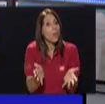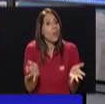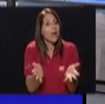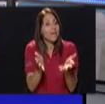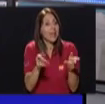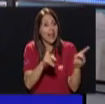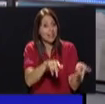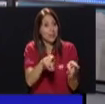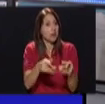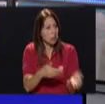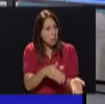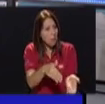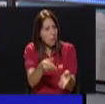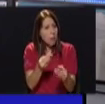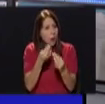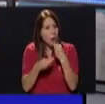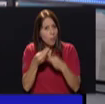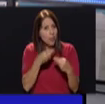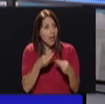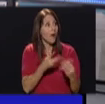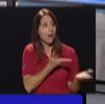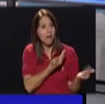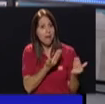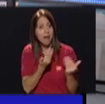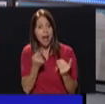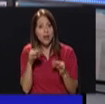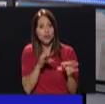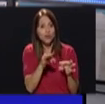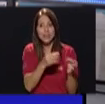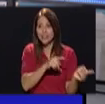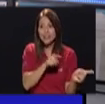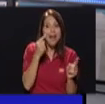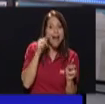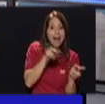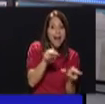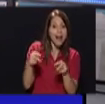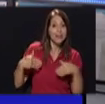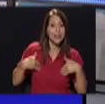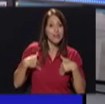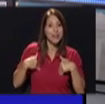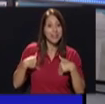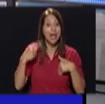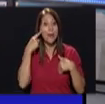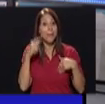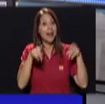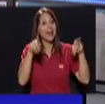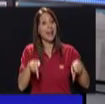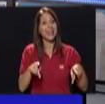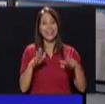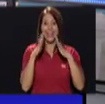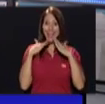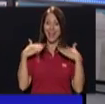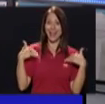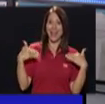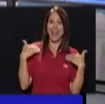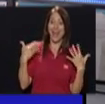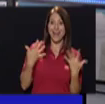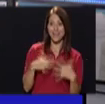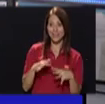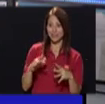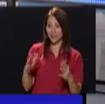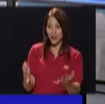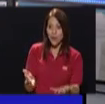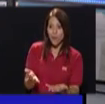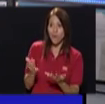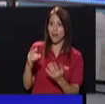animales o llevando a los turistas a las áreas donde saben que están los animales para que la gente sea más feliz tomándose el selfie y